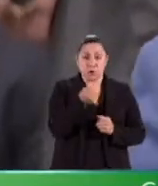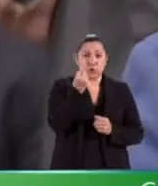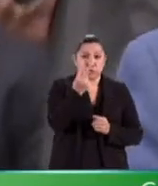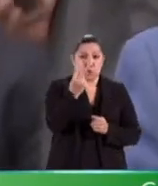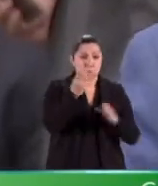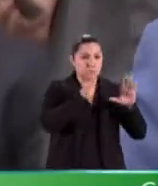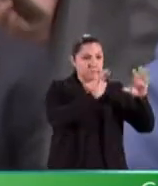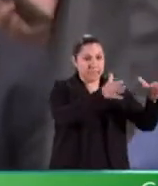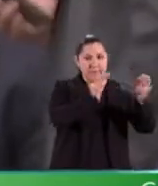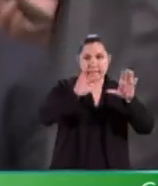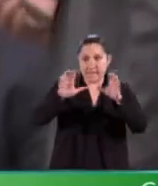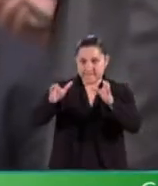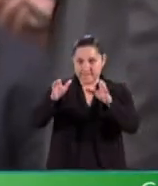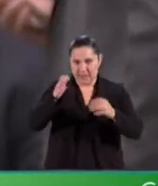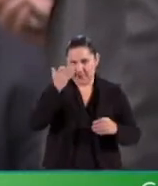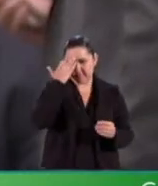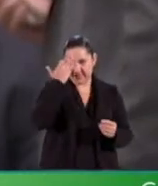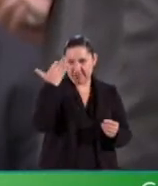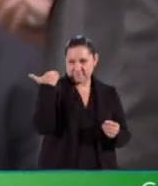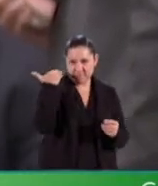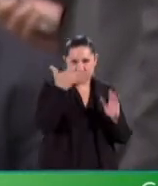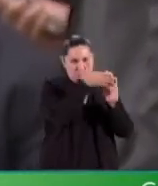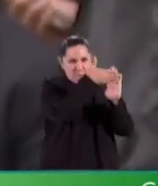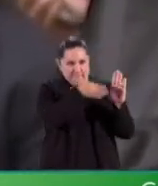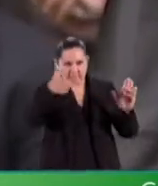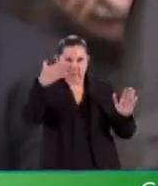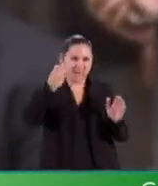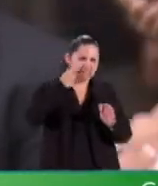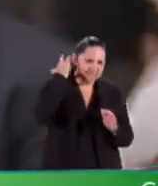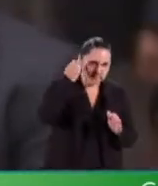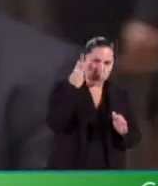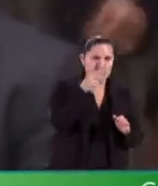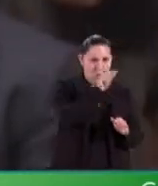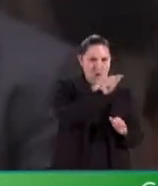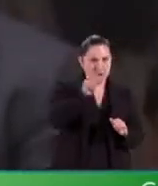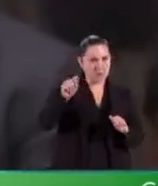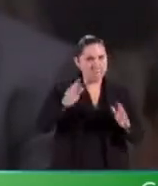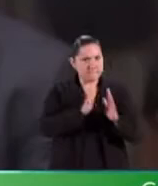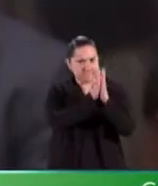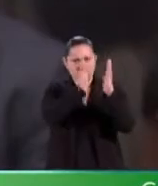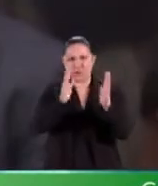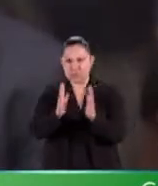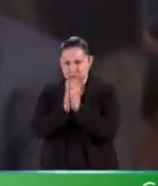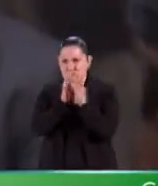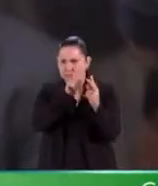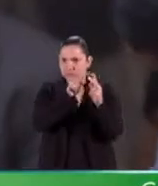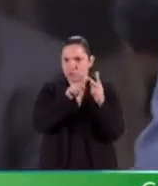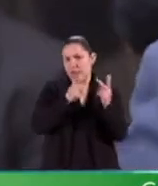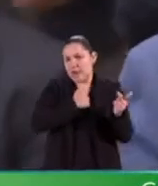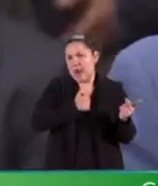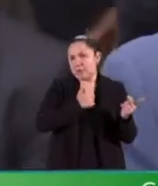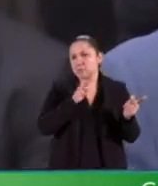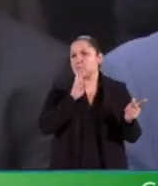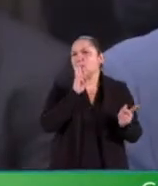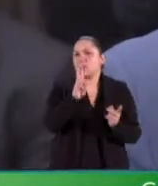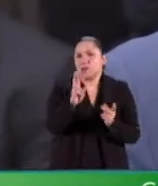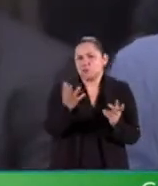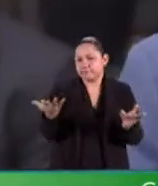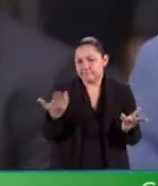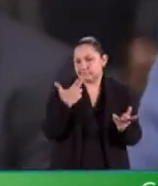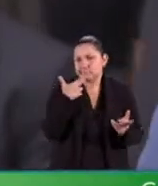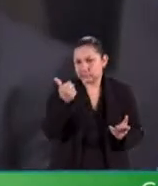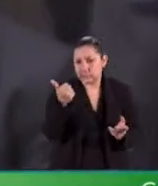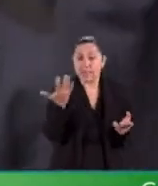participaron activamente en los foros sin obtener resultados. Como ejemplo, los trabajadores del